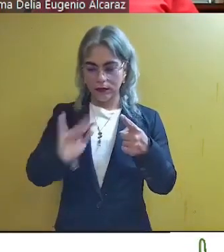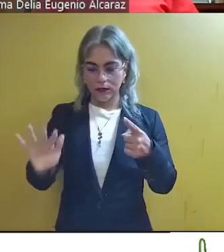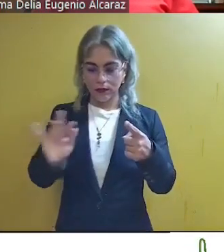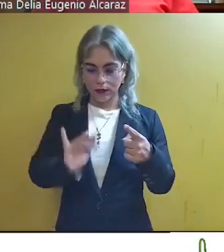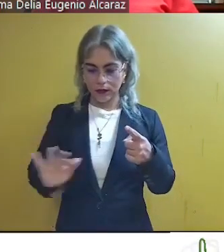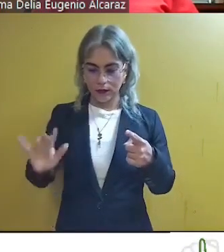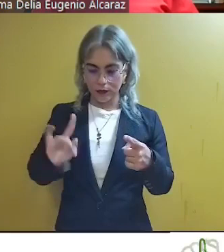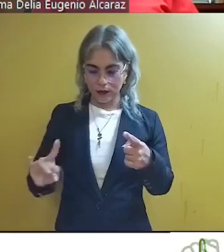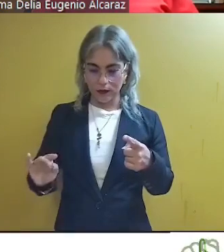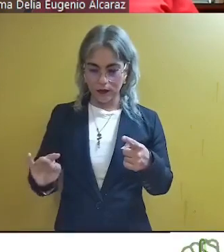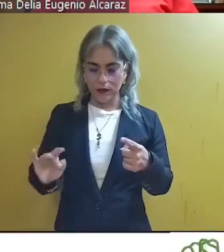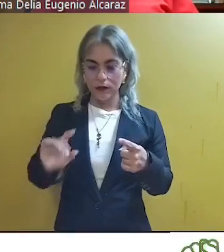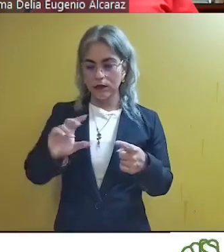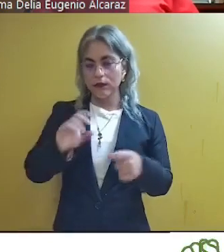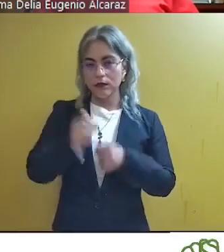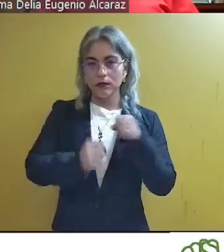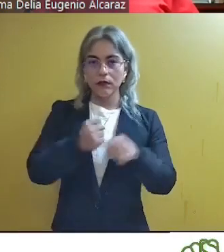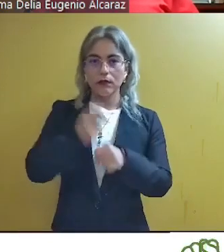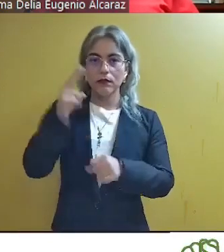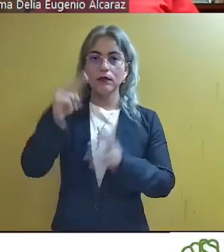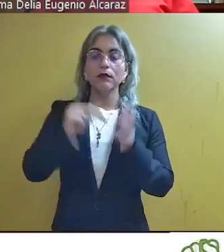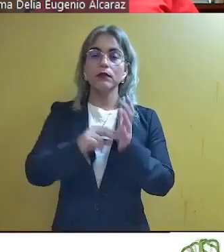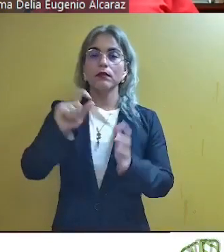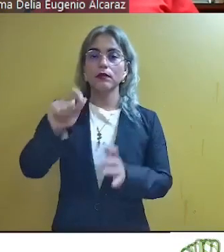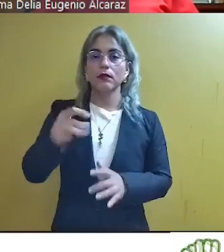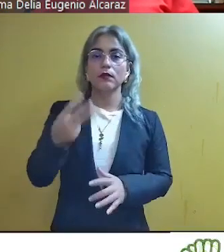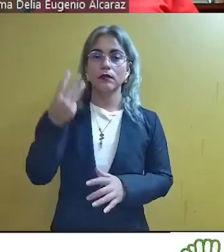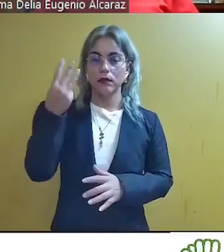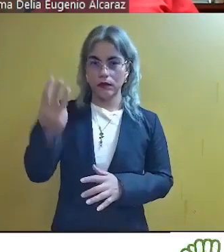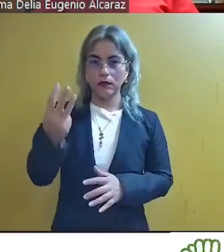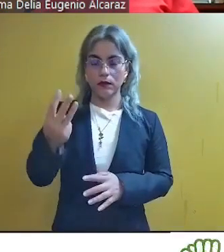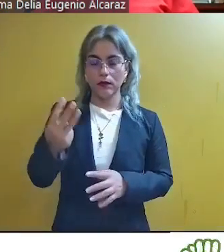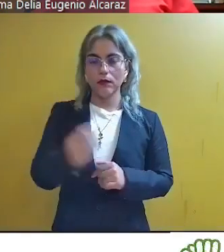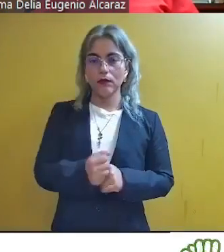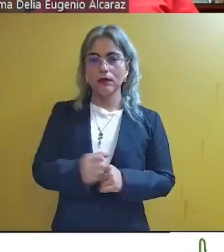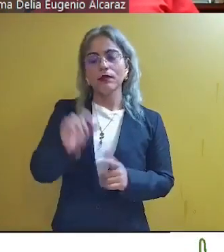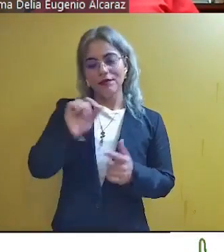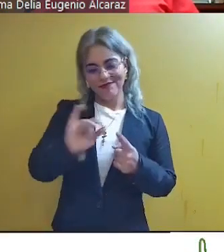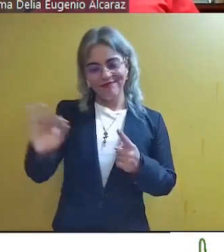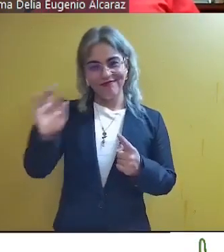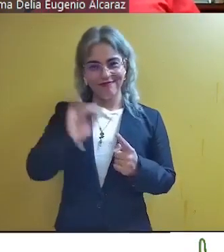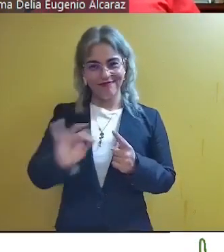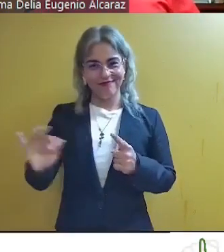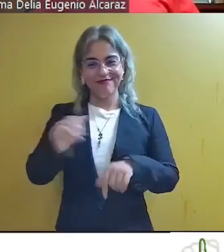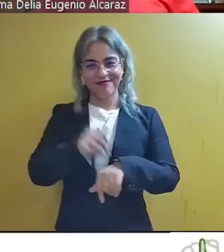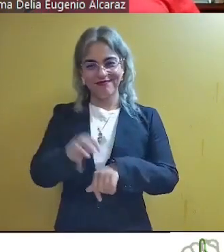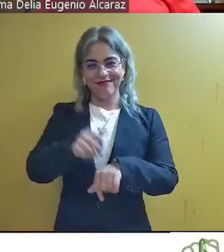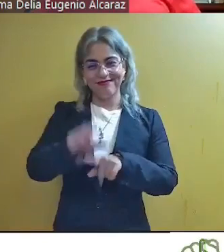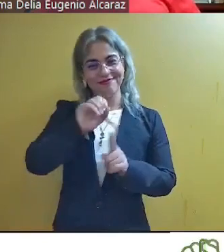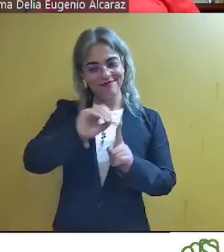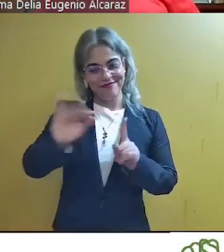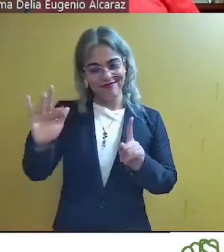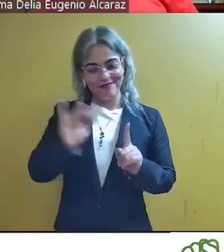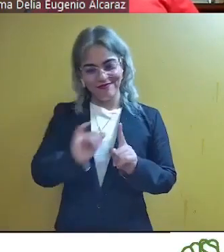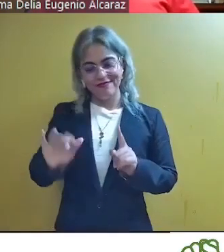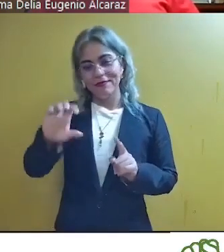16 diagonal 2023, TEE diagonal G diagonal 60.